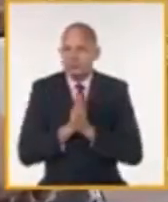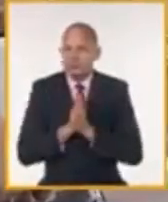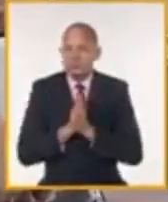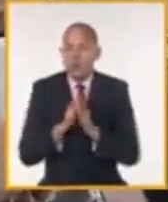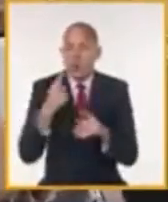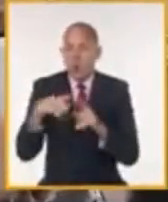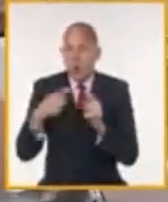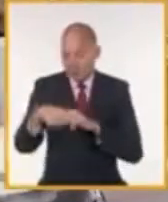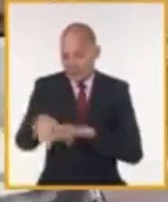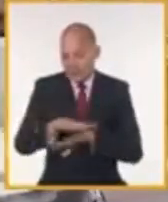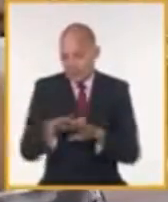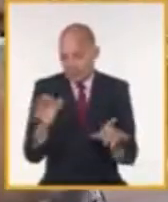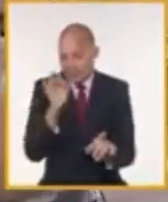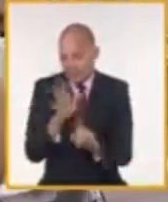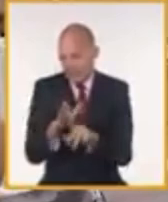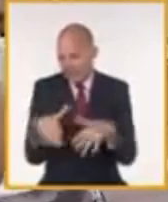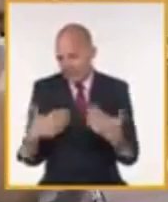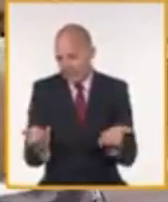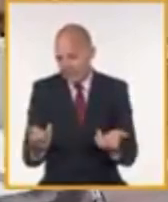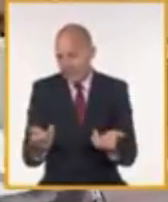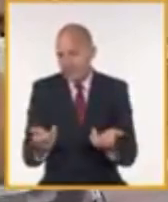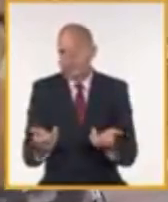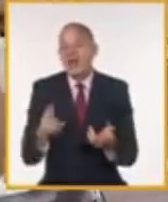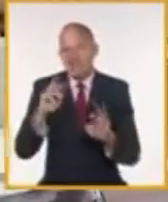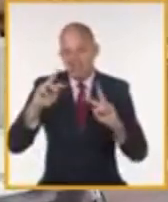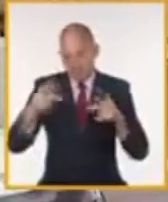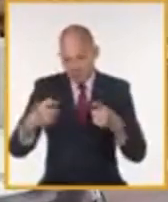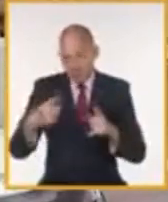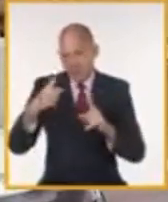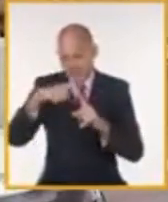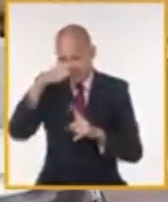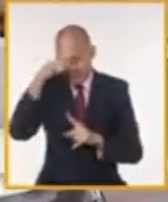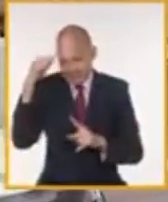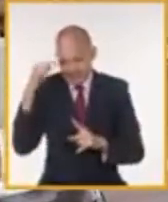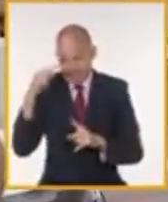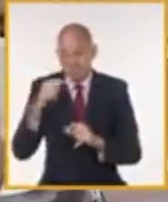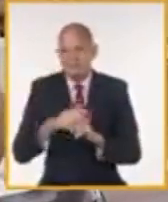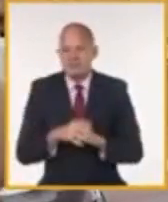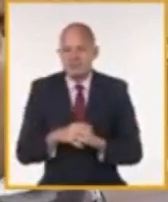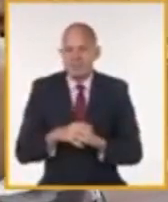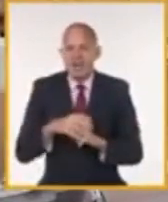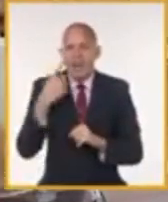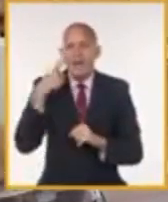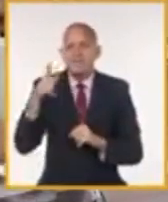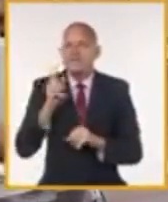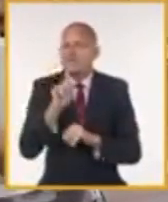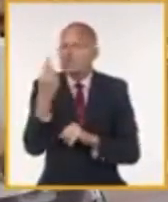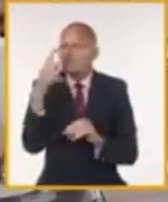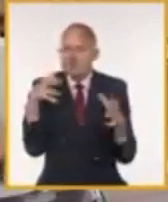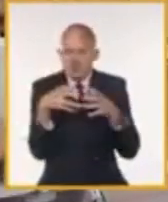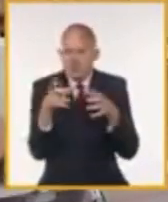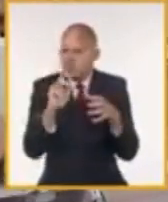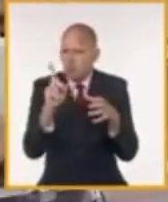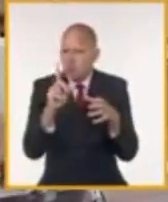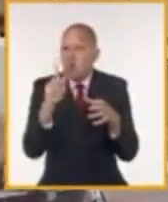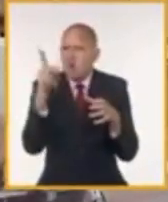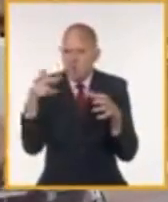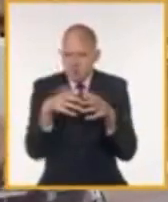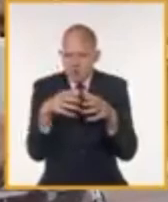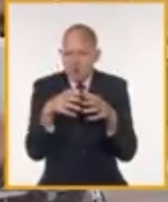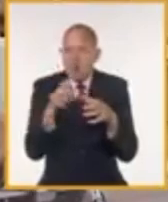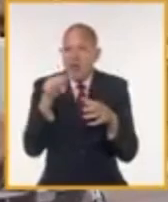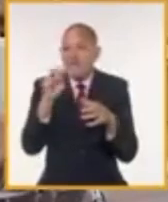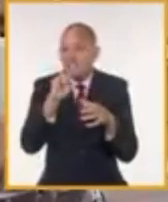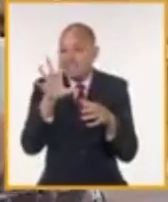la segunda edición, es decir, que no concluye con esa primera edición que contó con una matrícula de